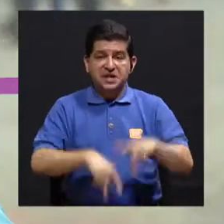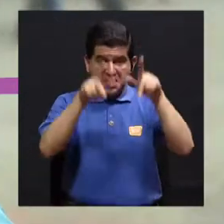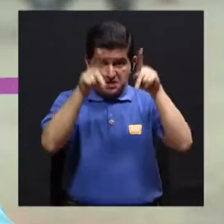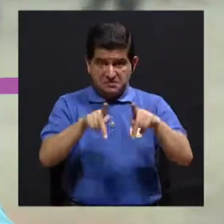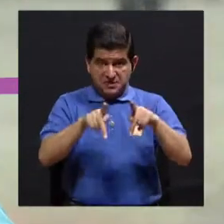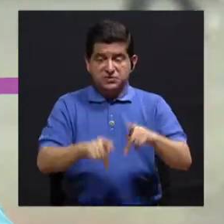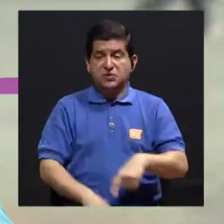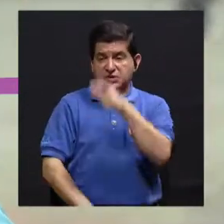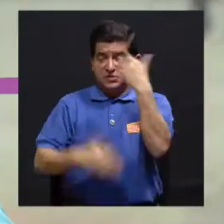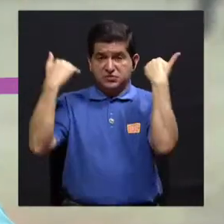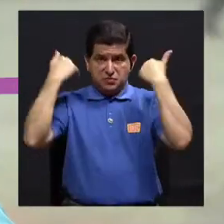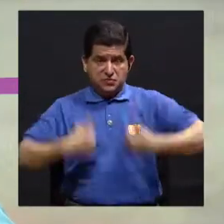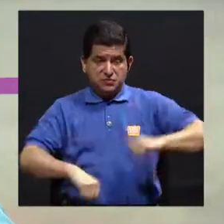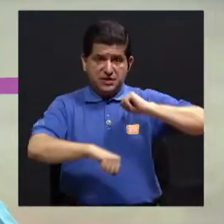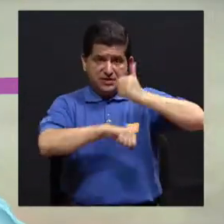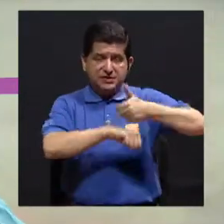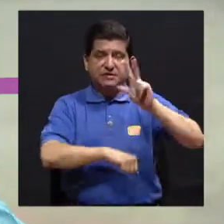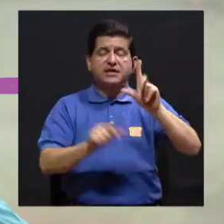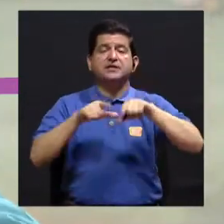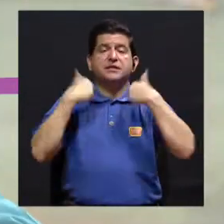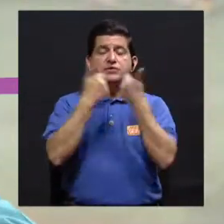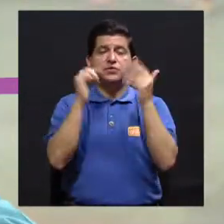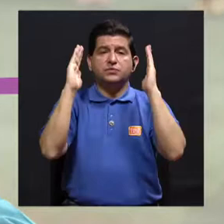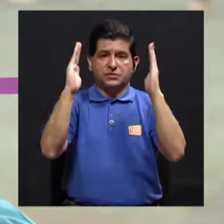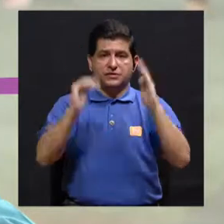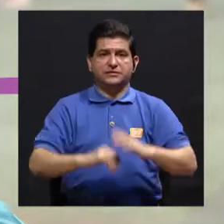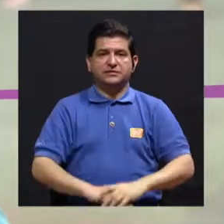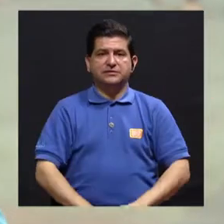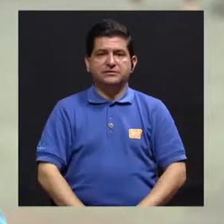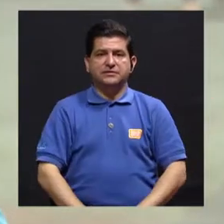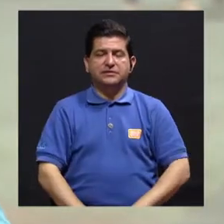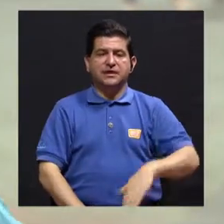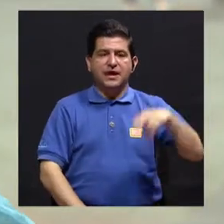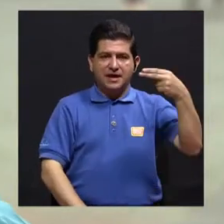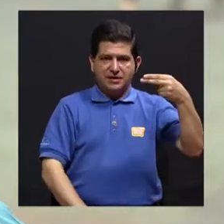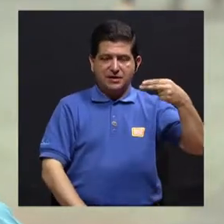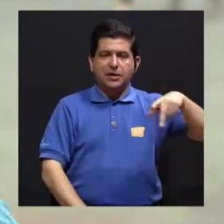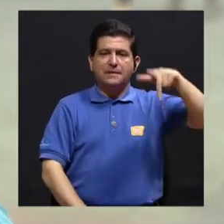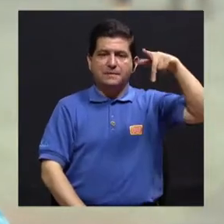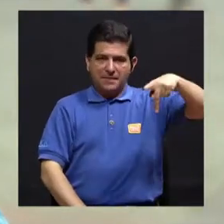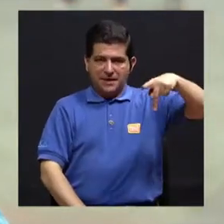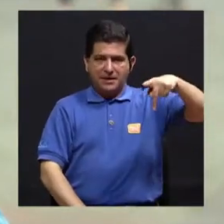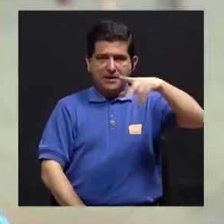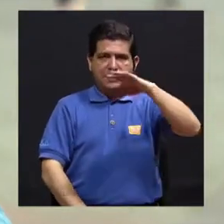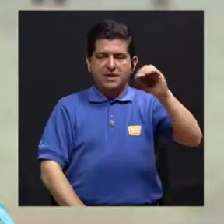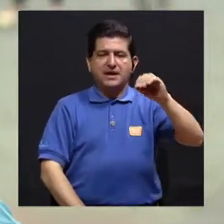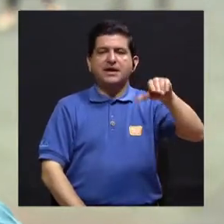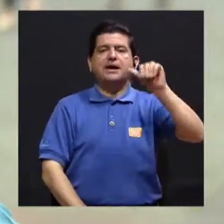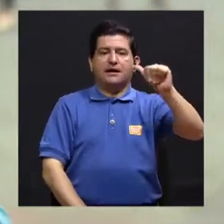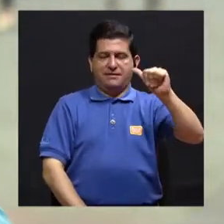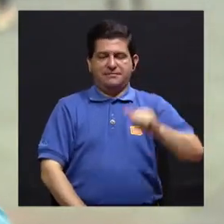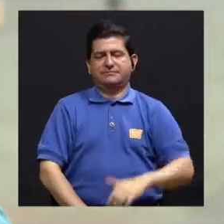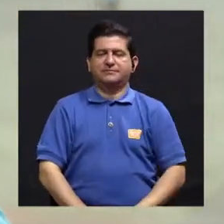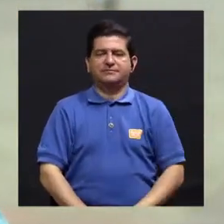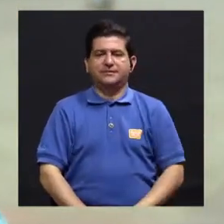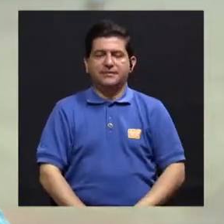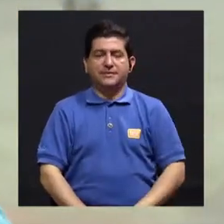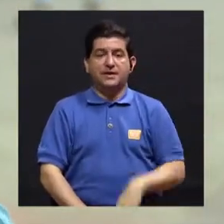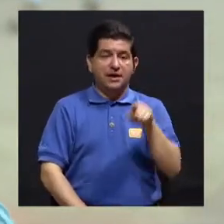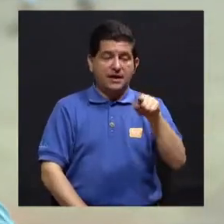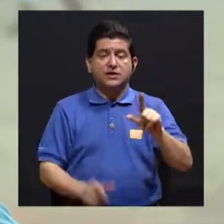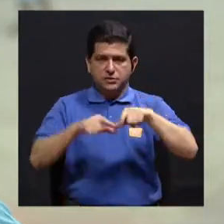en personas, en seres humanos, definimos tres grupos grandes de parásitos: los helmintos, los protozoarios y los artrópodos.